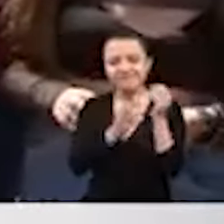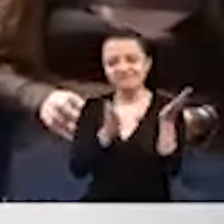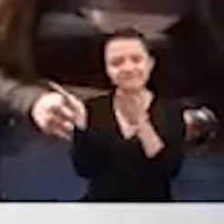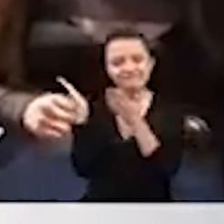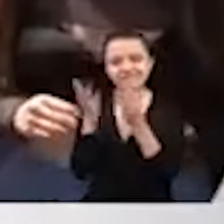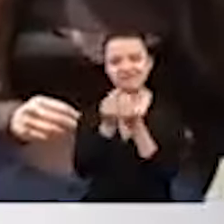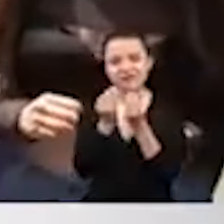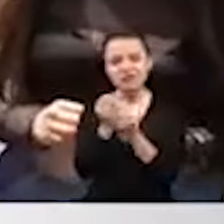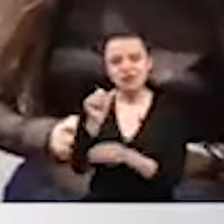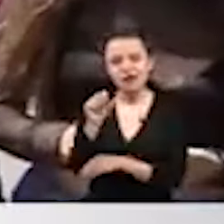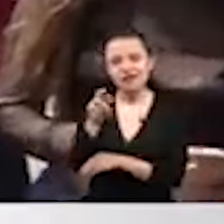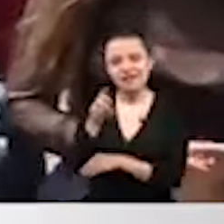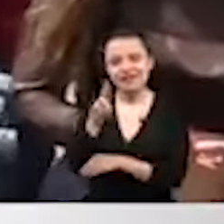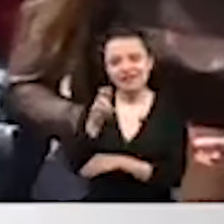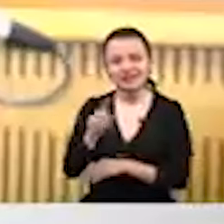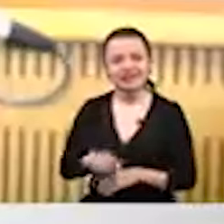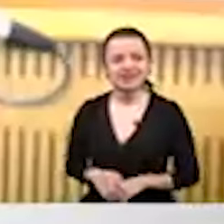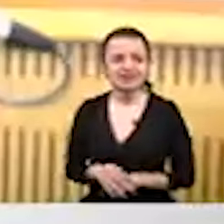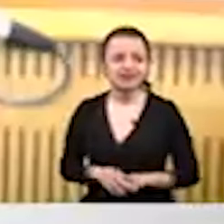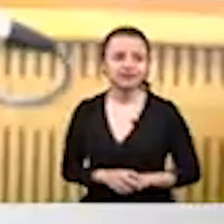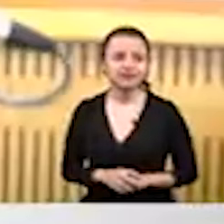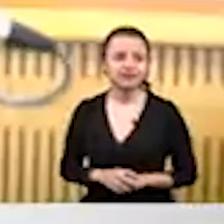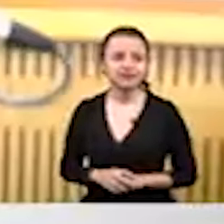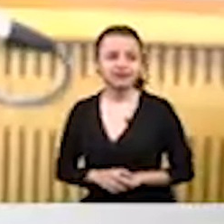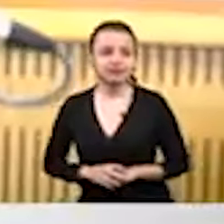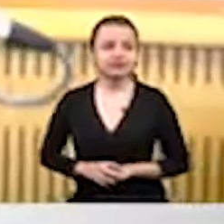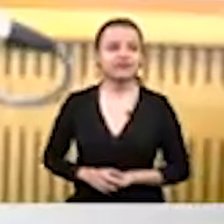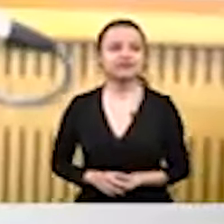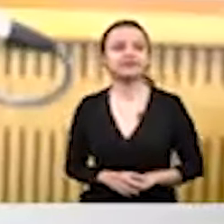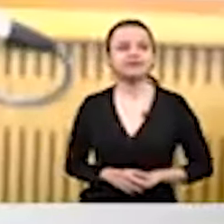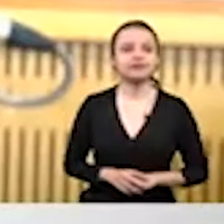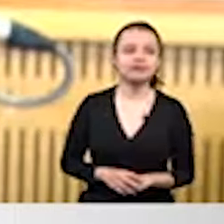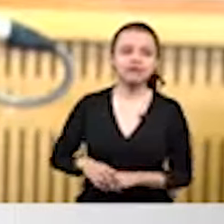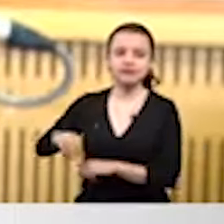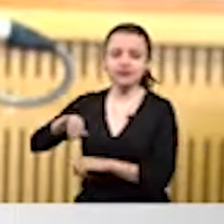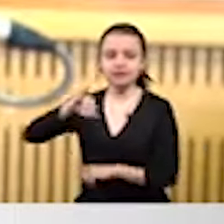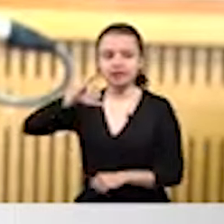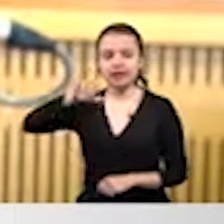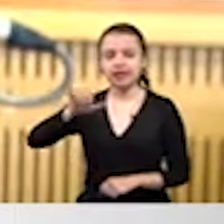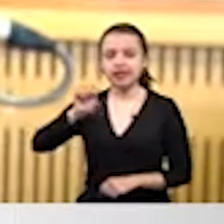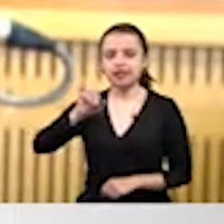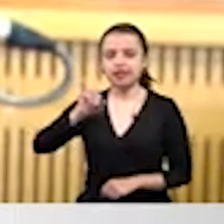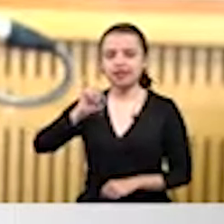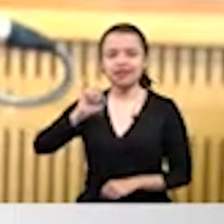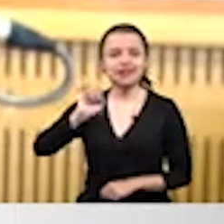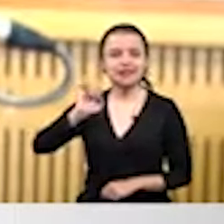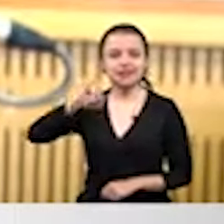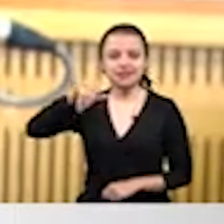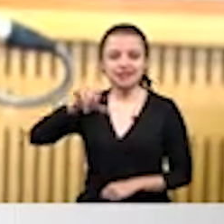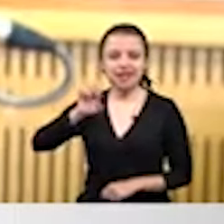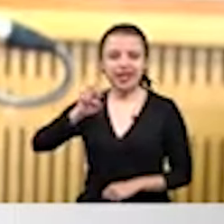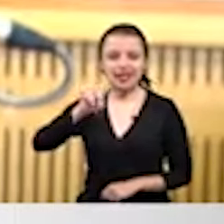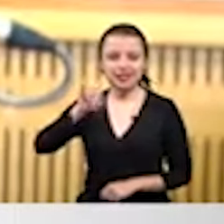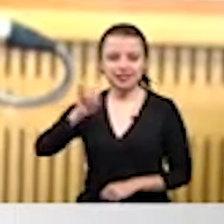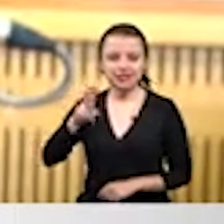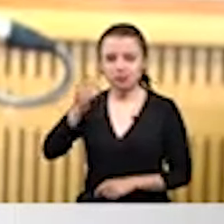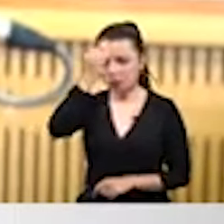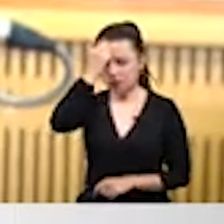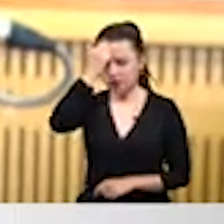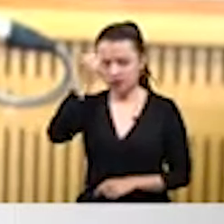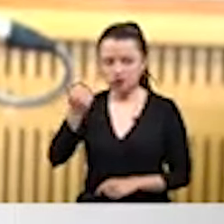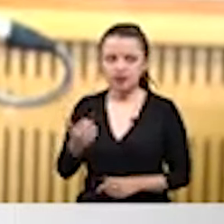compañero Andrés. Tenemos el placer de estar con James Robinson, uno de los premios Nobel de Economía. Profesor, gracias por